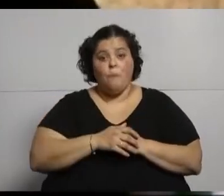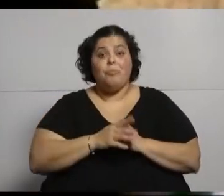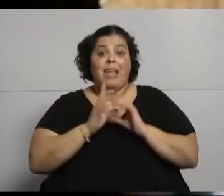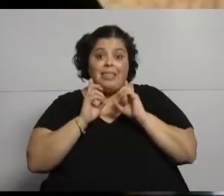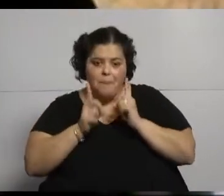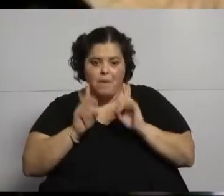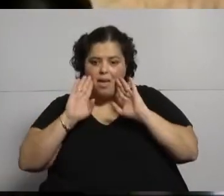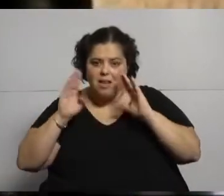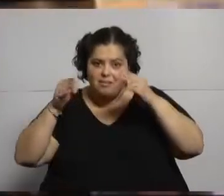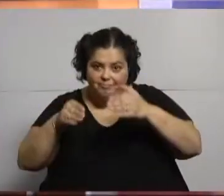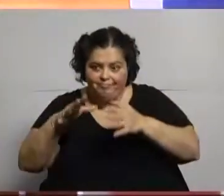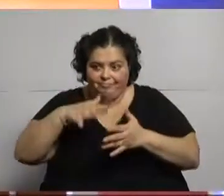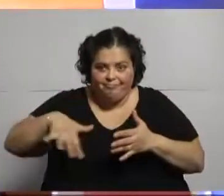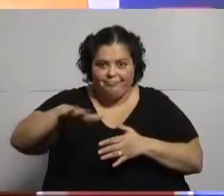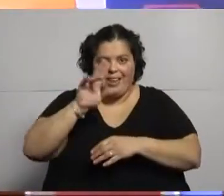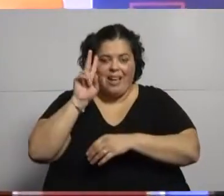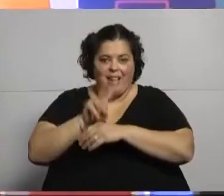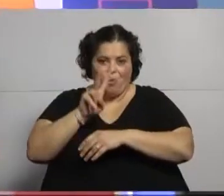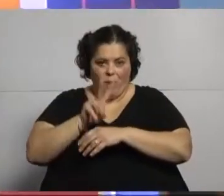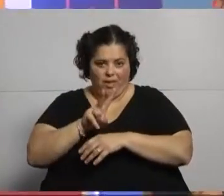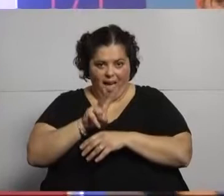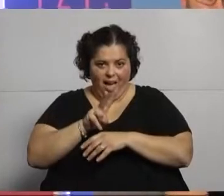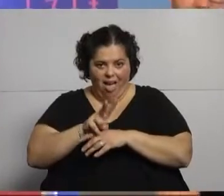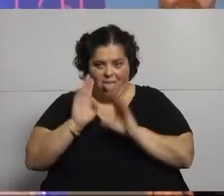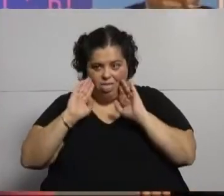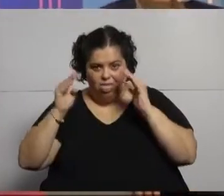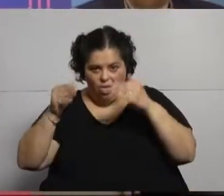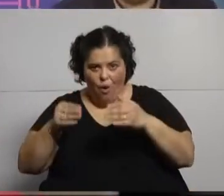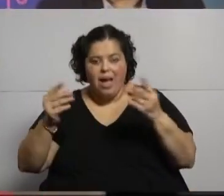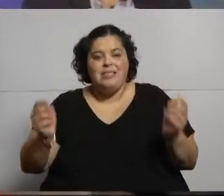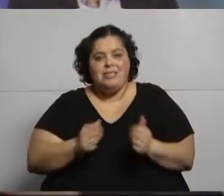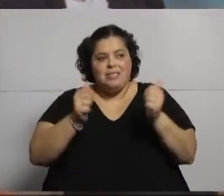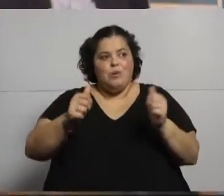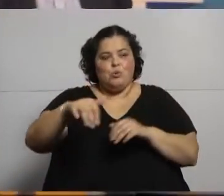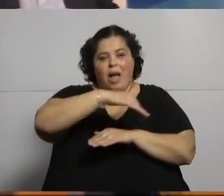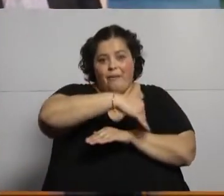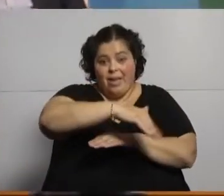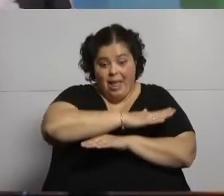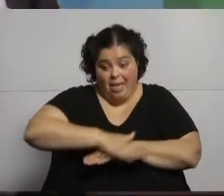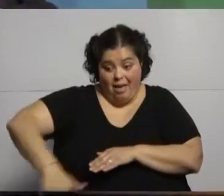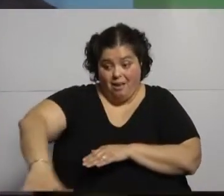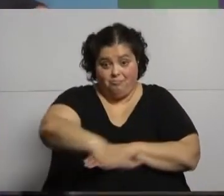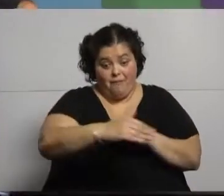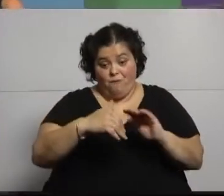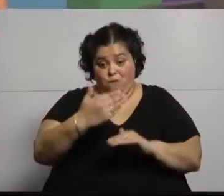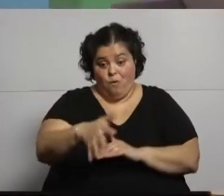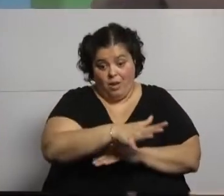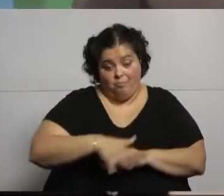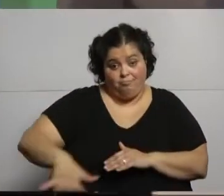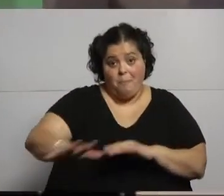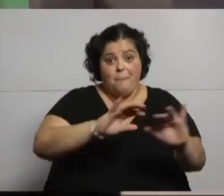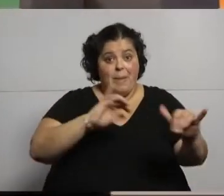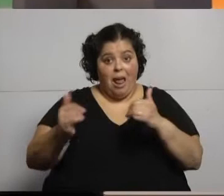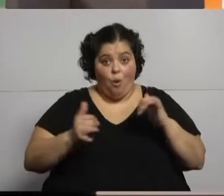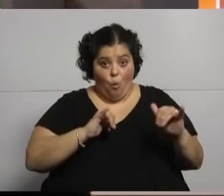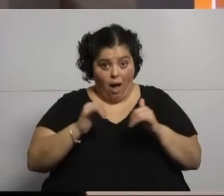de cuidado, la posibilidad de hacer una vereda para jugar. Entonces nos pusimos en marcha con